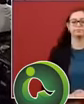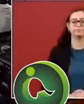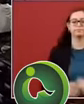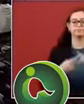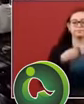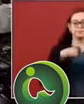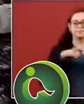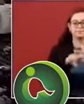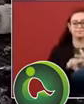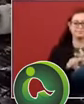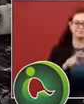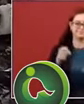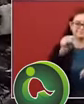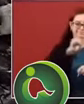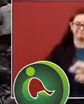Iniciamos la semana